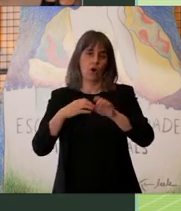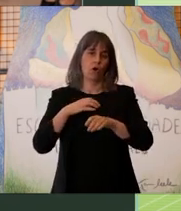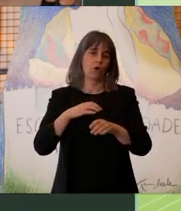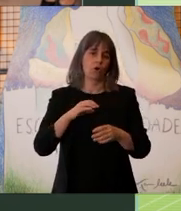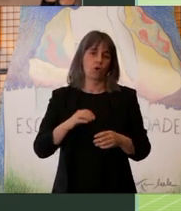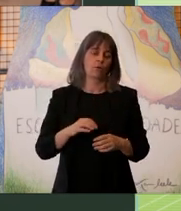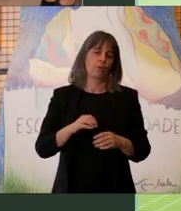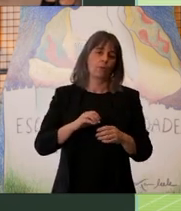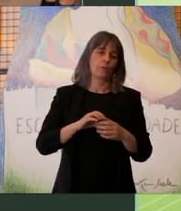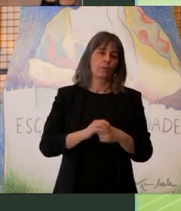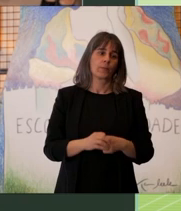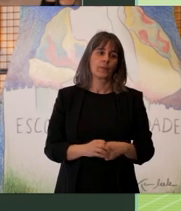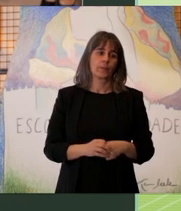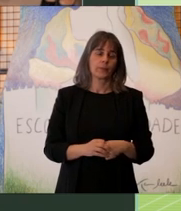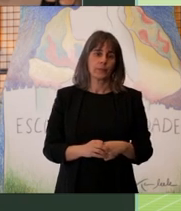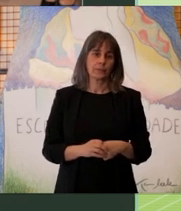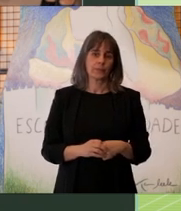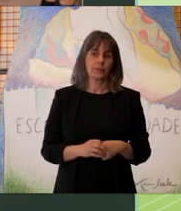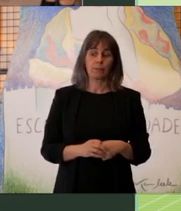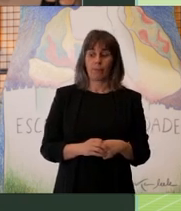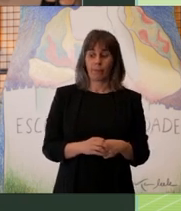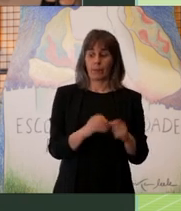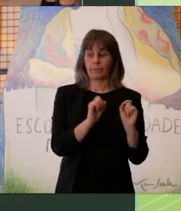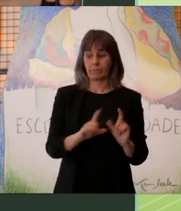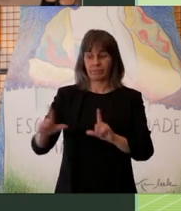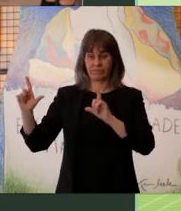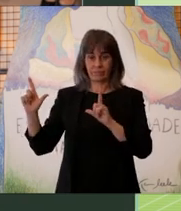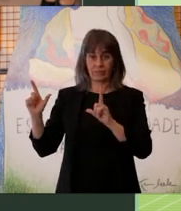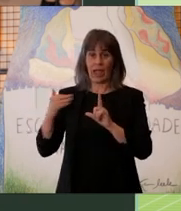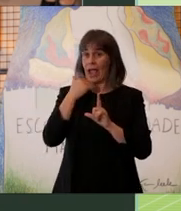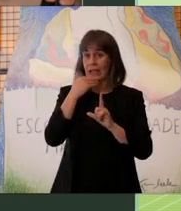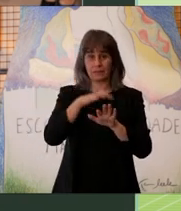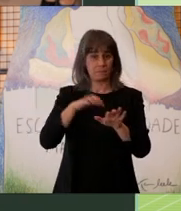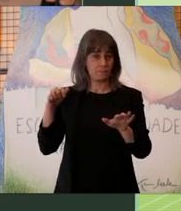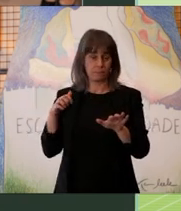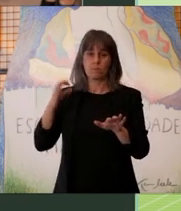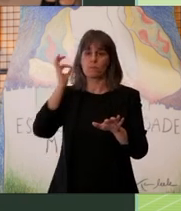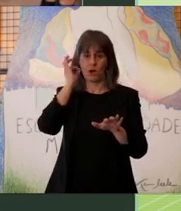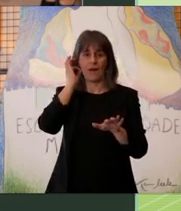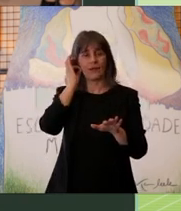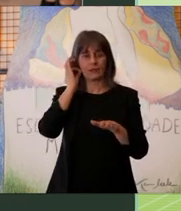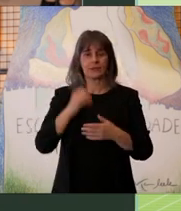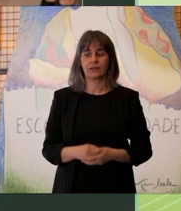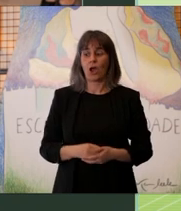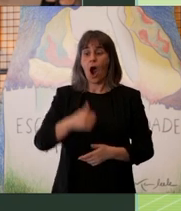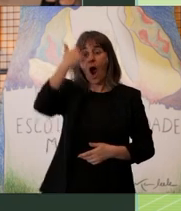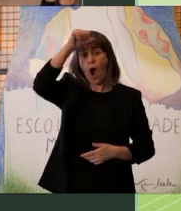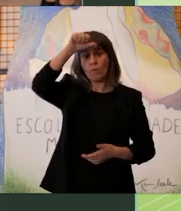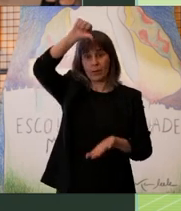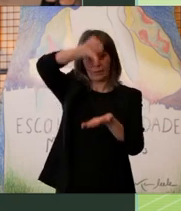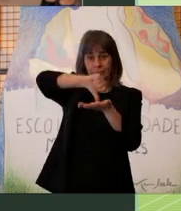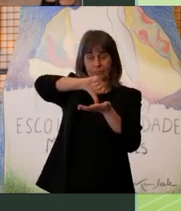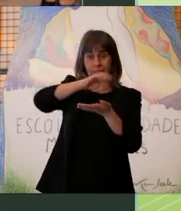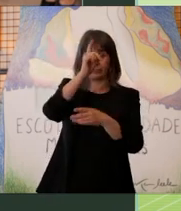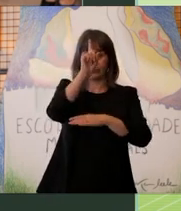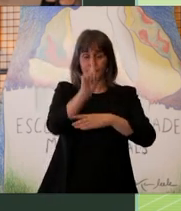con algunos países de la Unión Europea son casi todas las mujeres como veis el hombre que hay en el centro es el